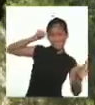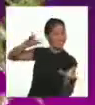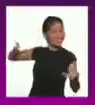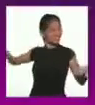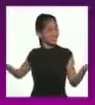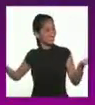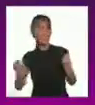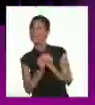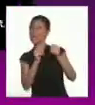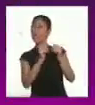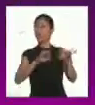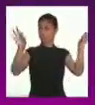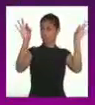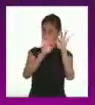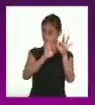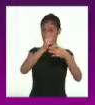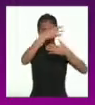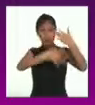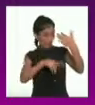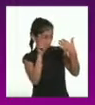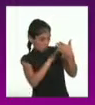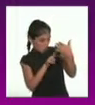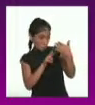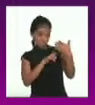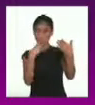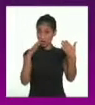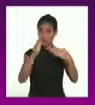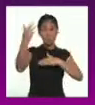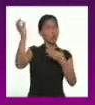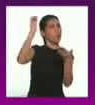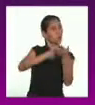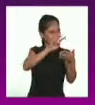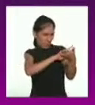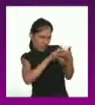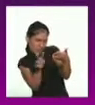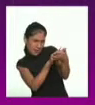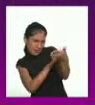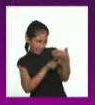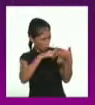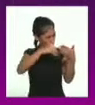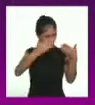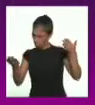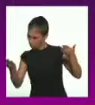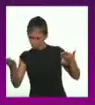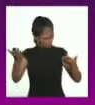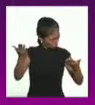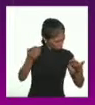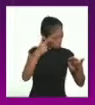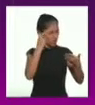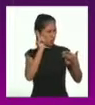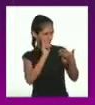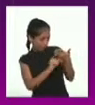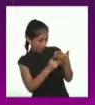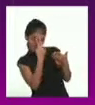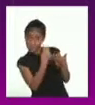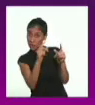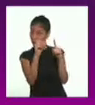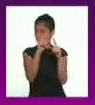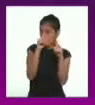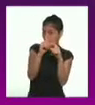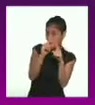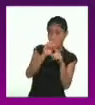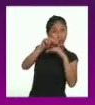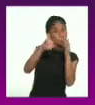no lo olviden, la revisión es volver a leer el texto, compararlo con la planificación y verificar